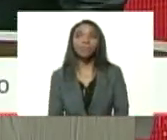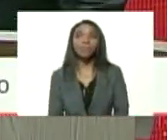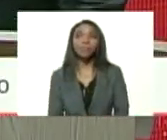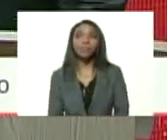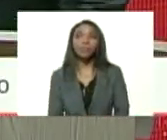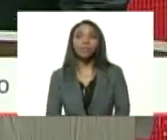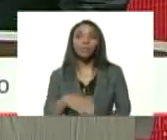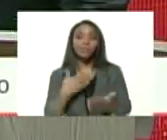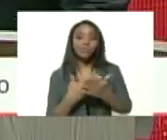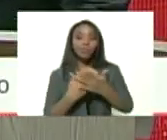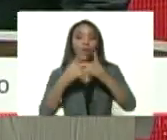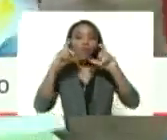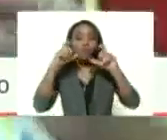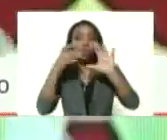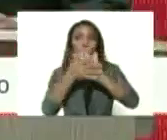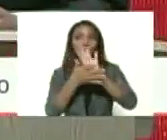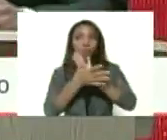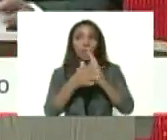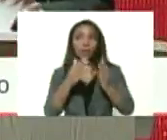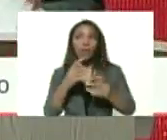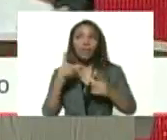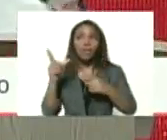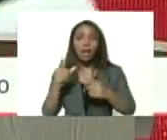Aquí está una fotografía de las armas incautadas,